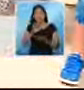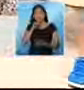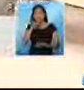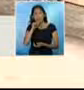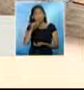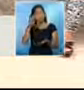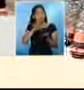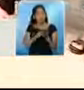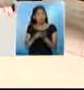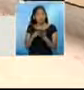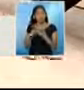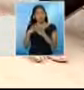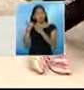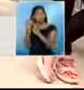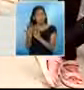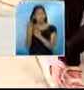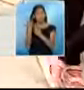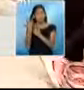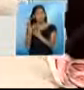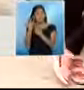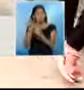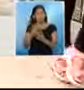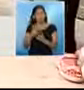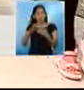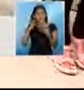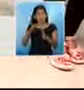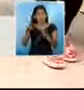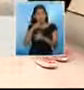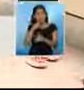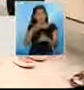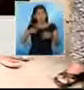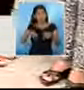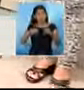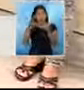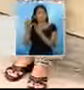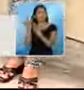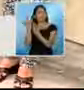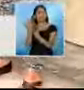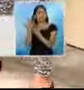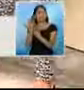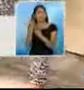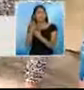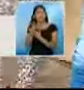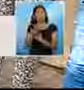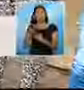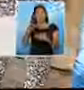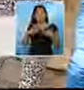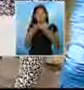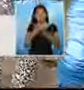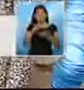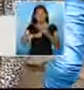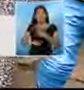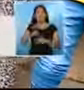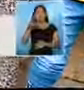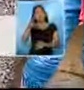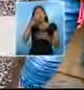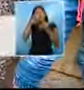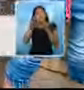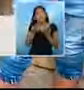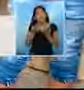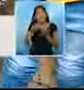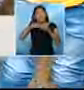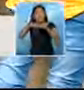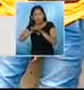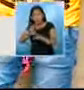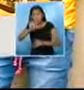por esperar a los padres de familia que ya están aquí en este punto esperando matricular a sus hijos. Señora, ¿por qué opta por este colegio?